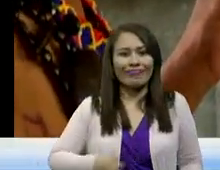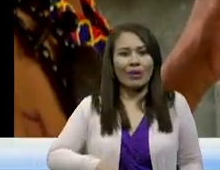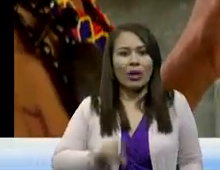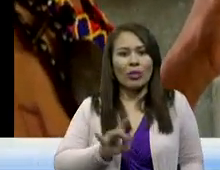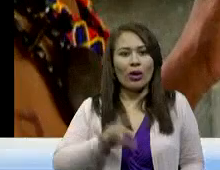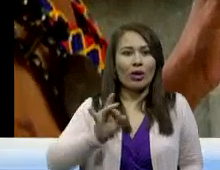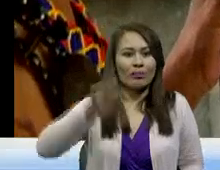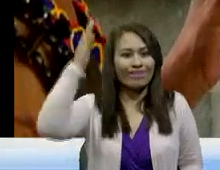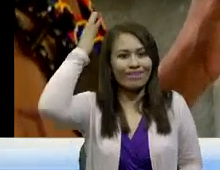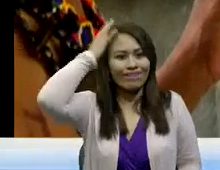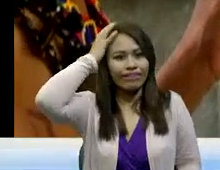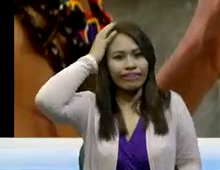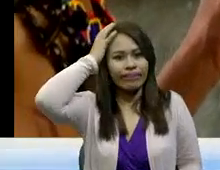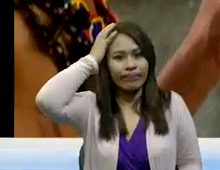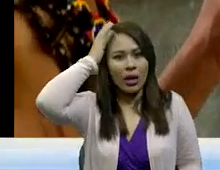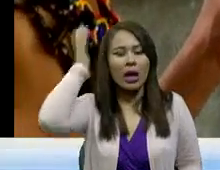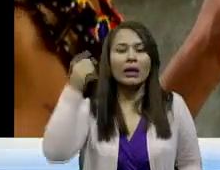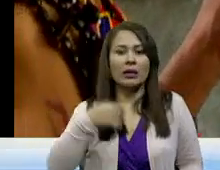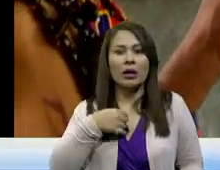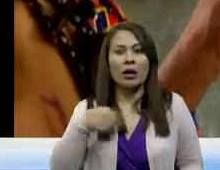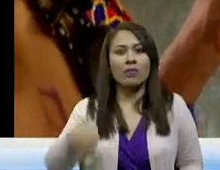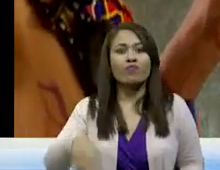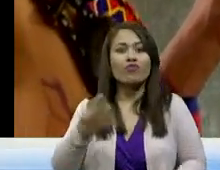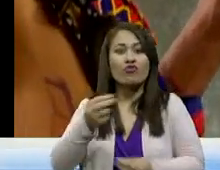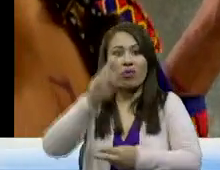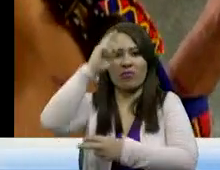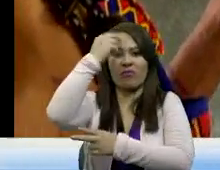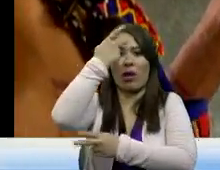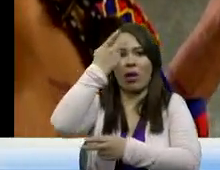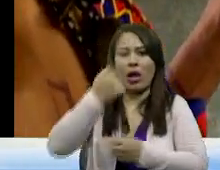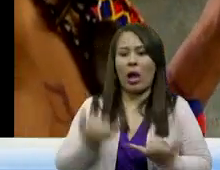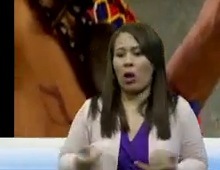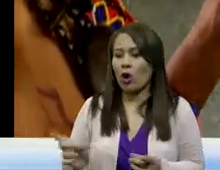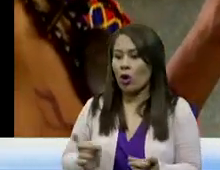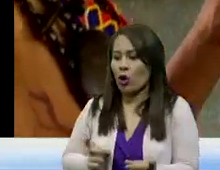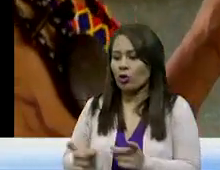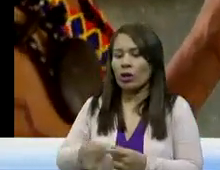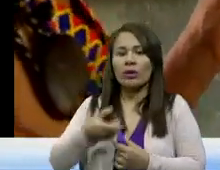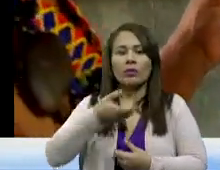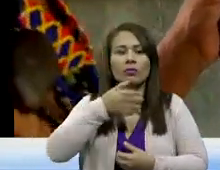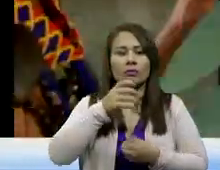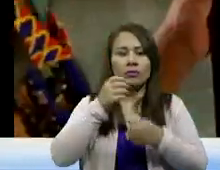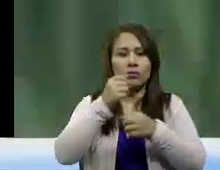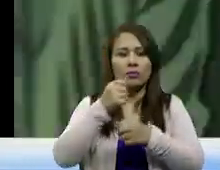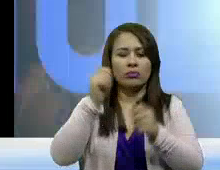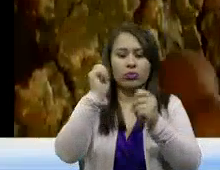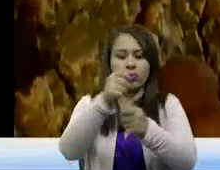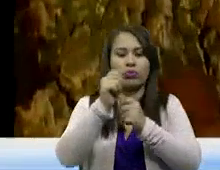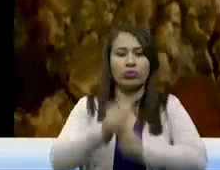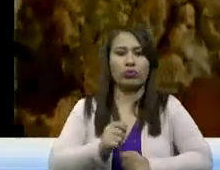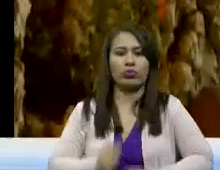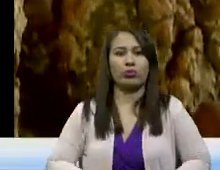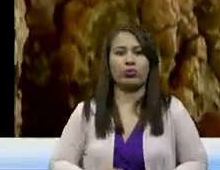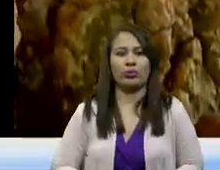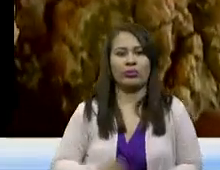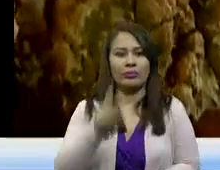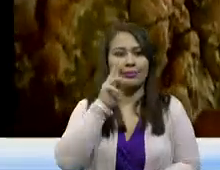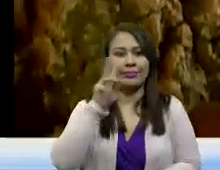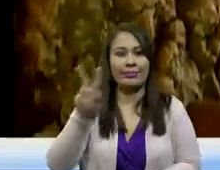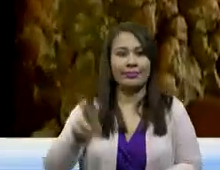de la cabeza y que le gusta beber demasiado, entonces eso le va a regular. Eso es lo que va a hacer en este momento.